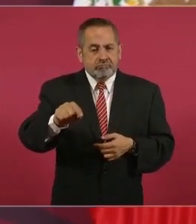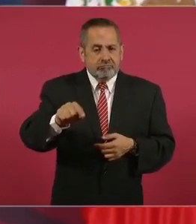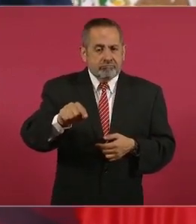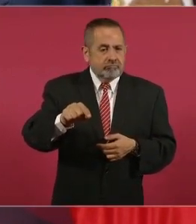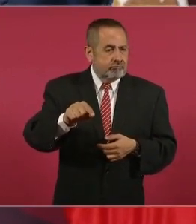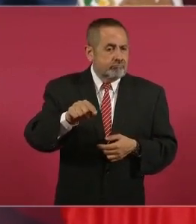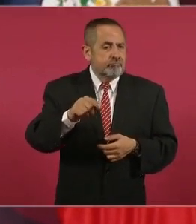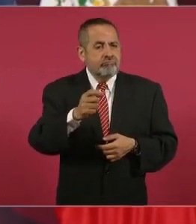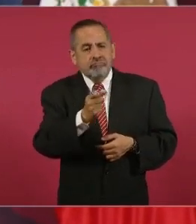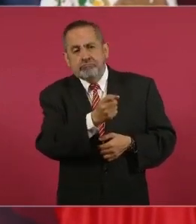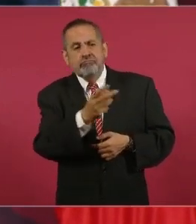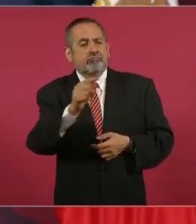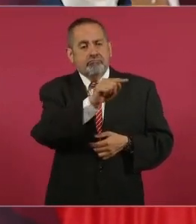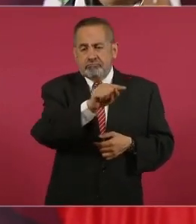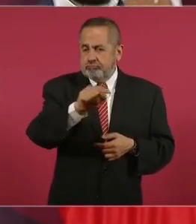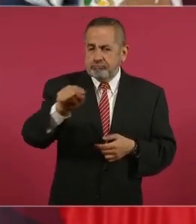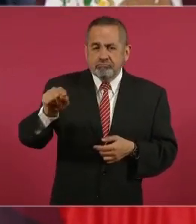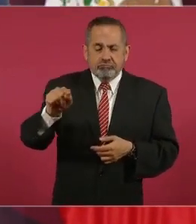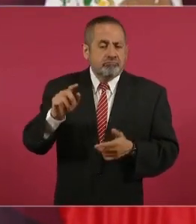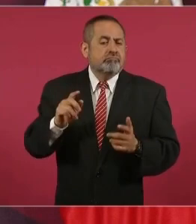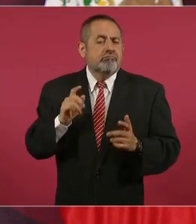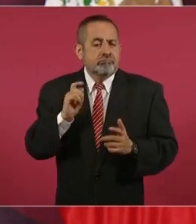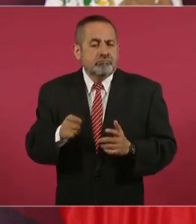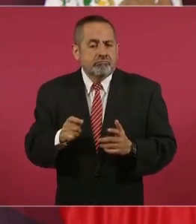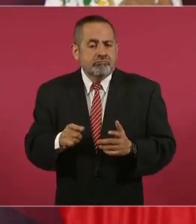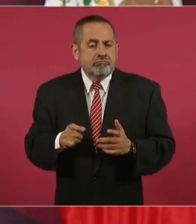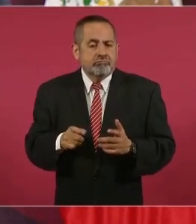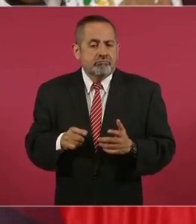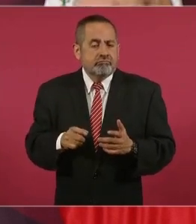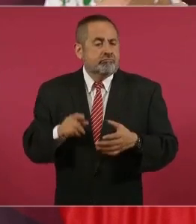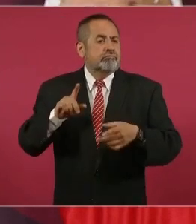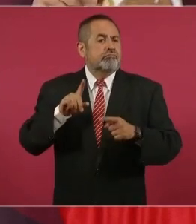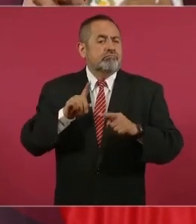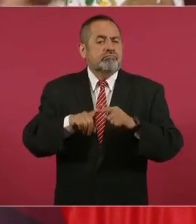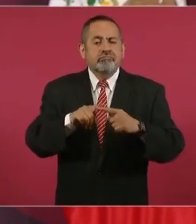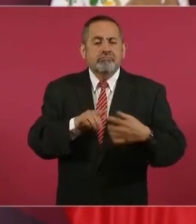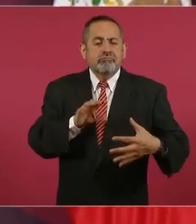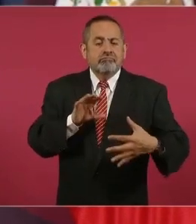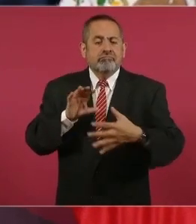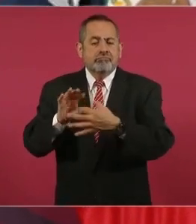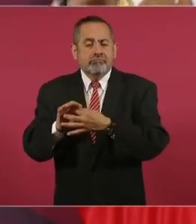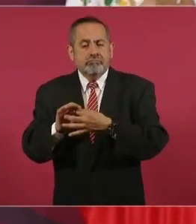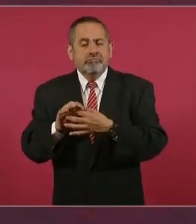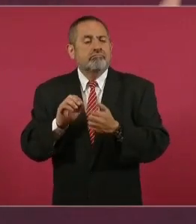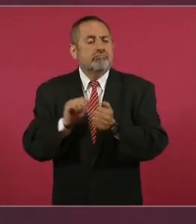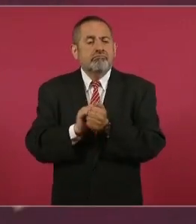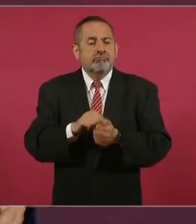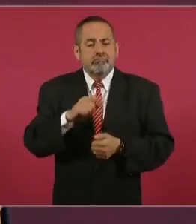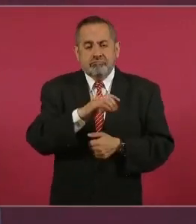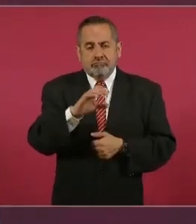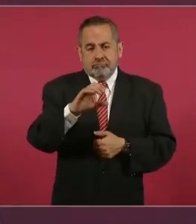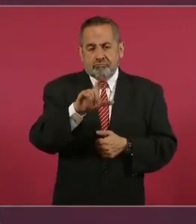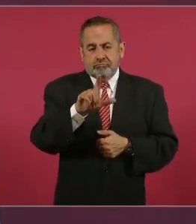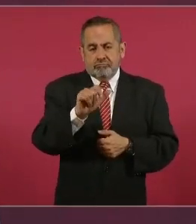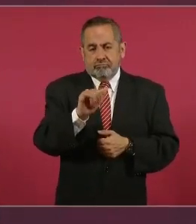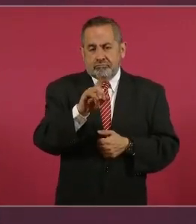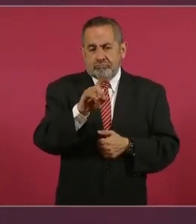del movimiento que dirige Claudio X. González.